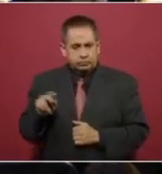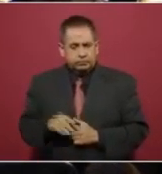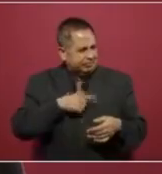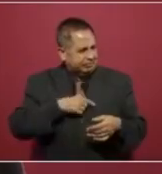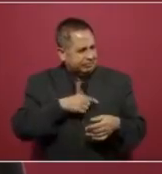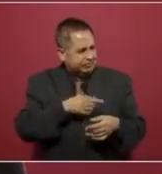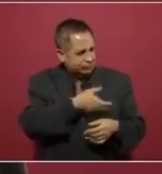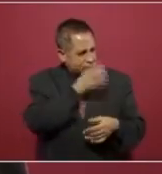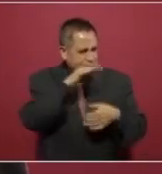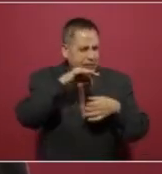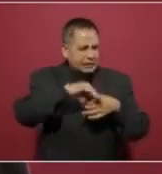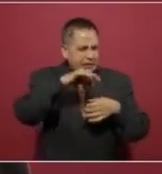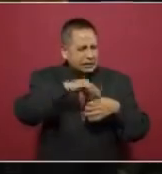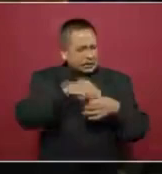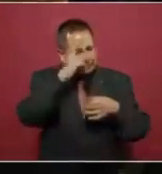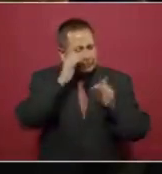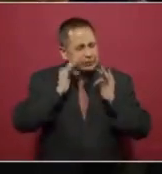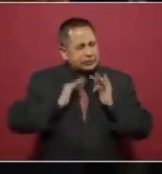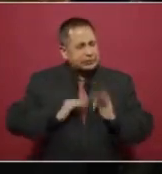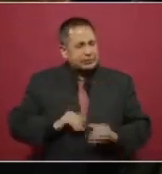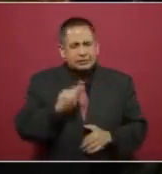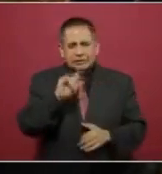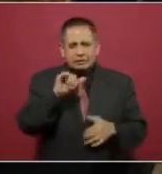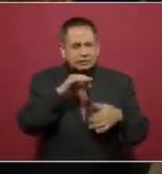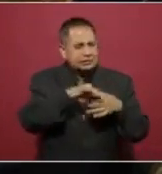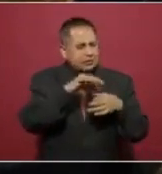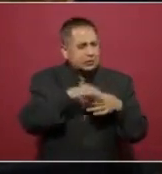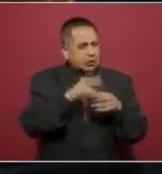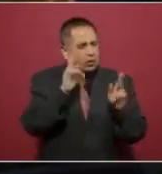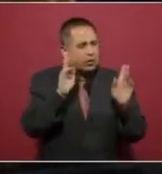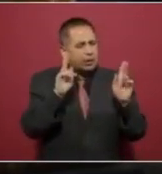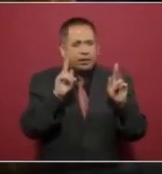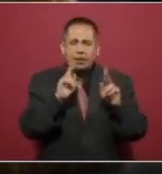de tila o pasafloriña.